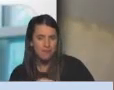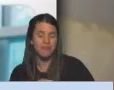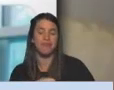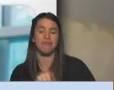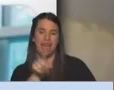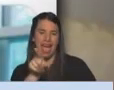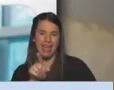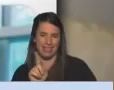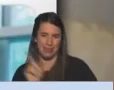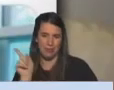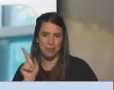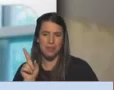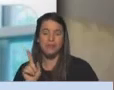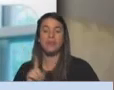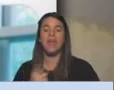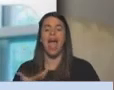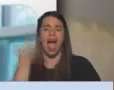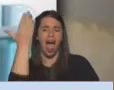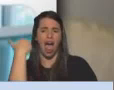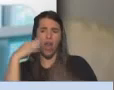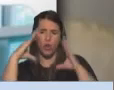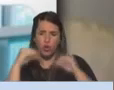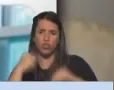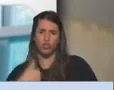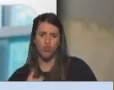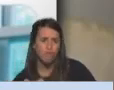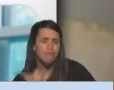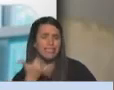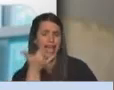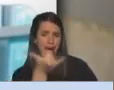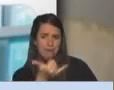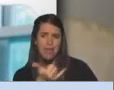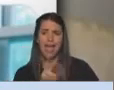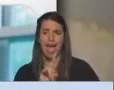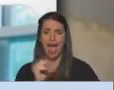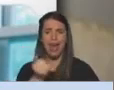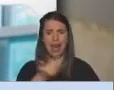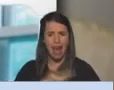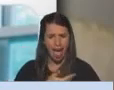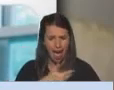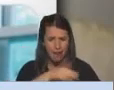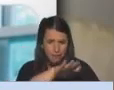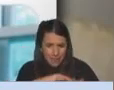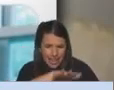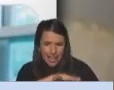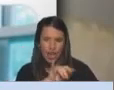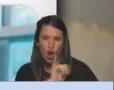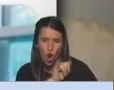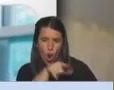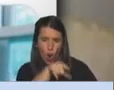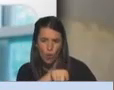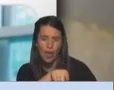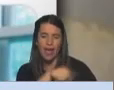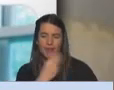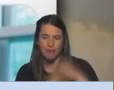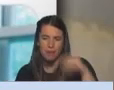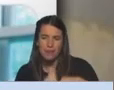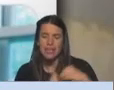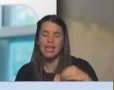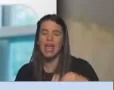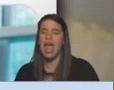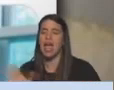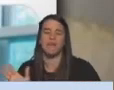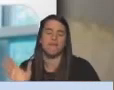la posibilidad de llamar a Ralph Yard y su familia. Claro. Ningunos padres tendrían que preocuparse o